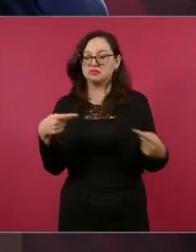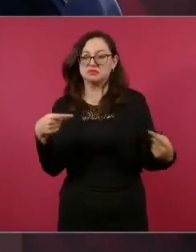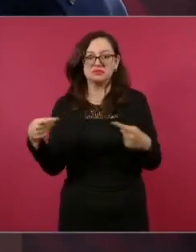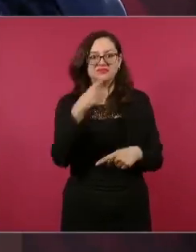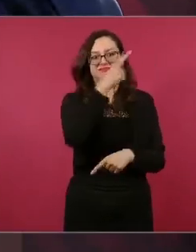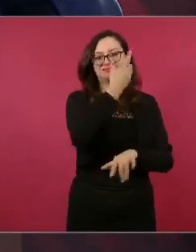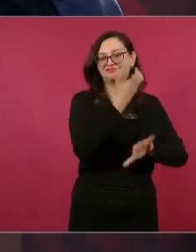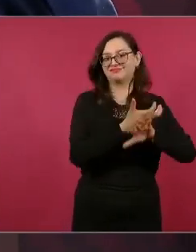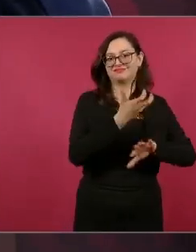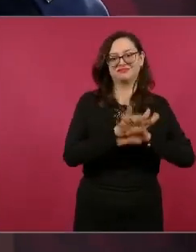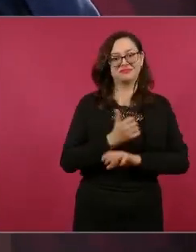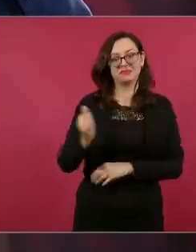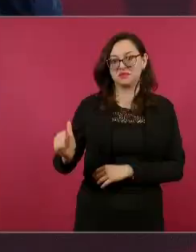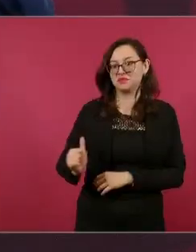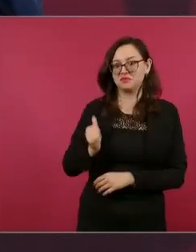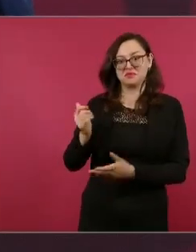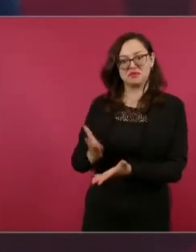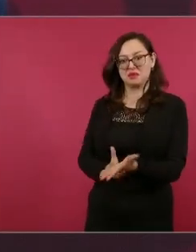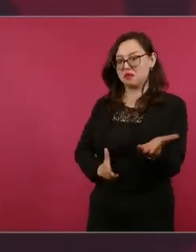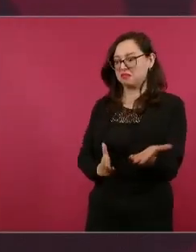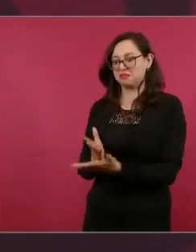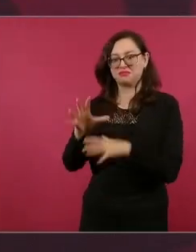salieron unos conservadores